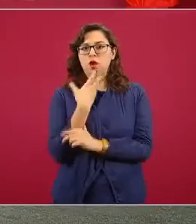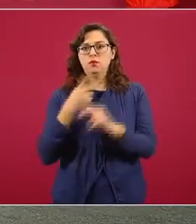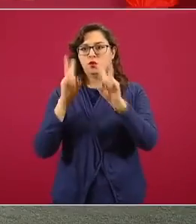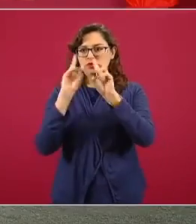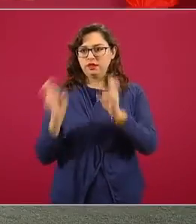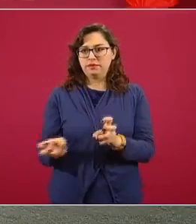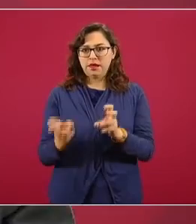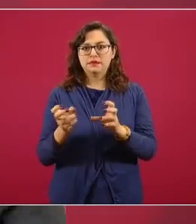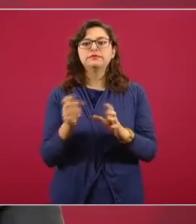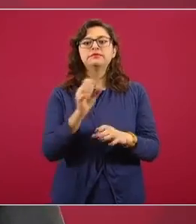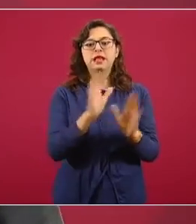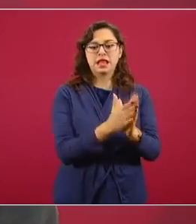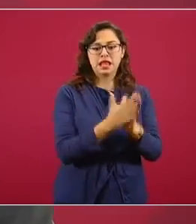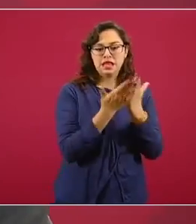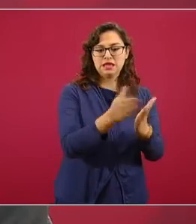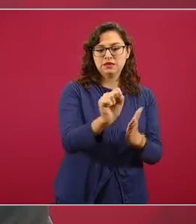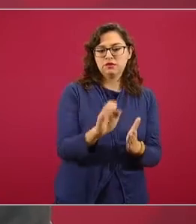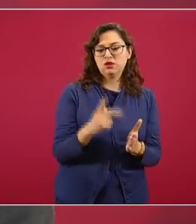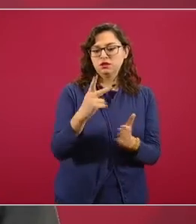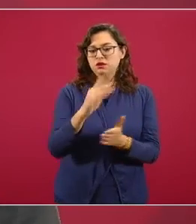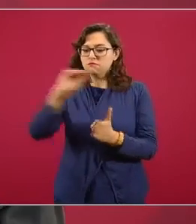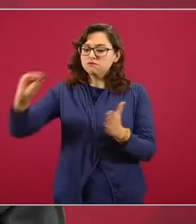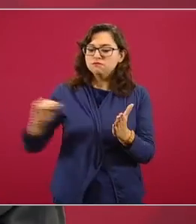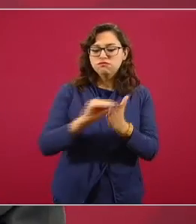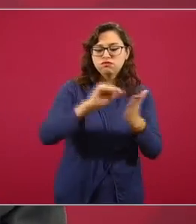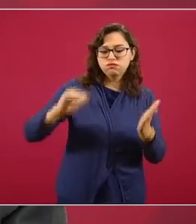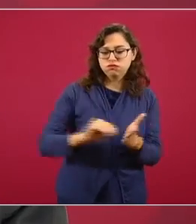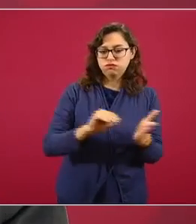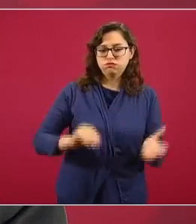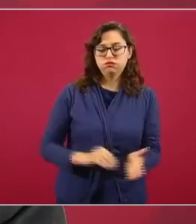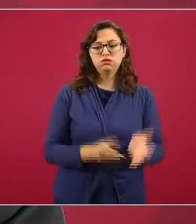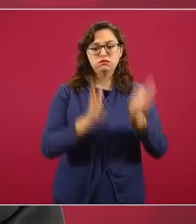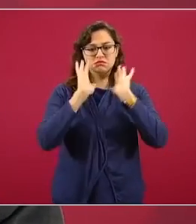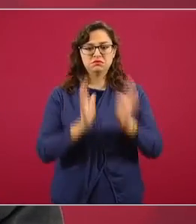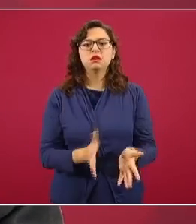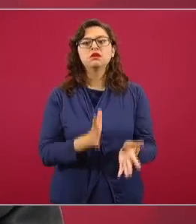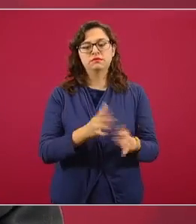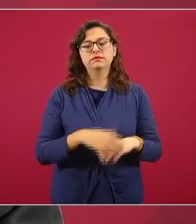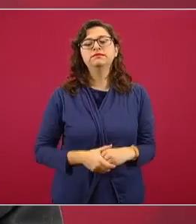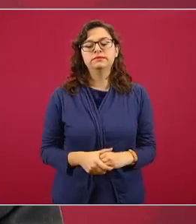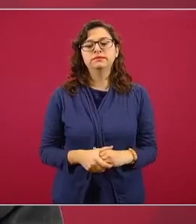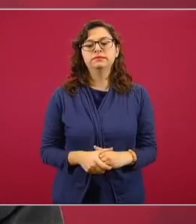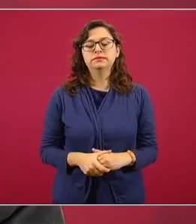están contemplados para los libros de texto.